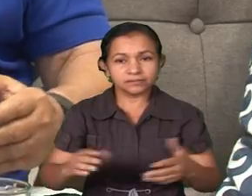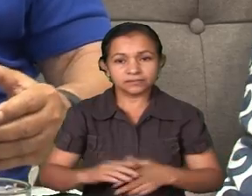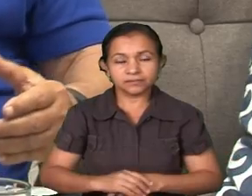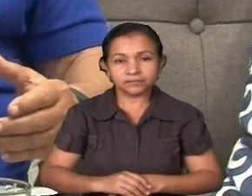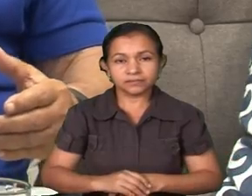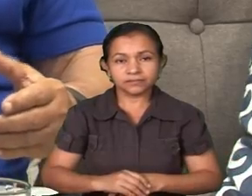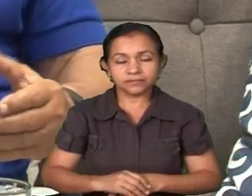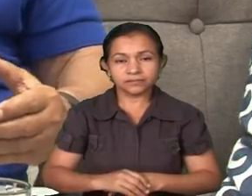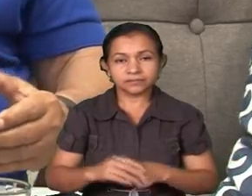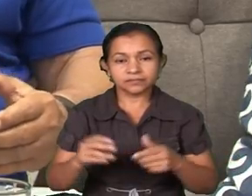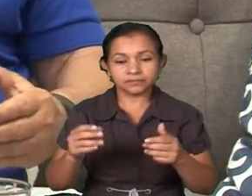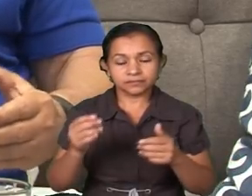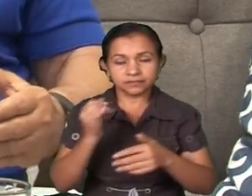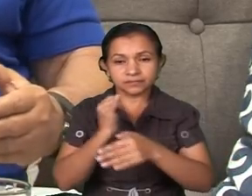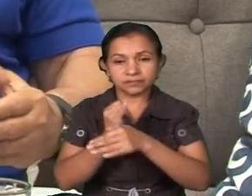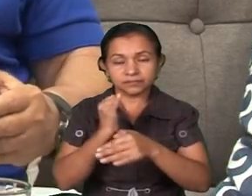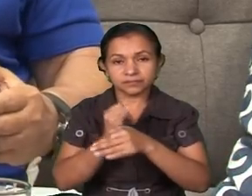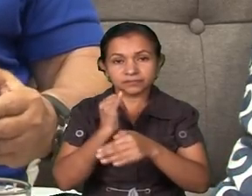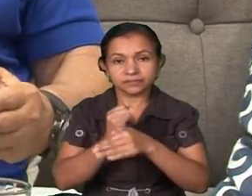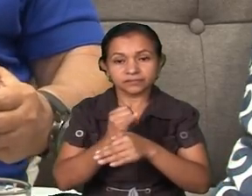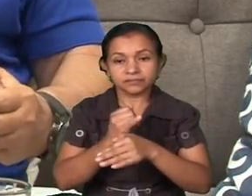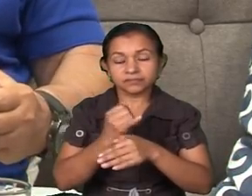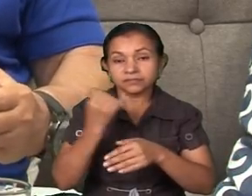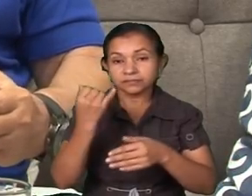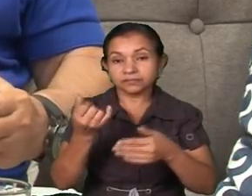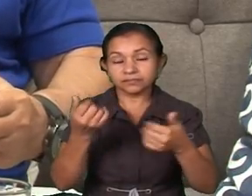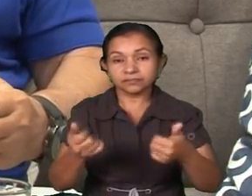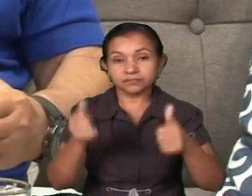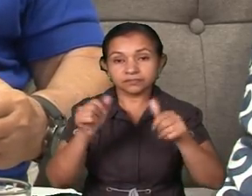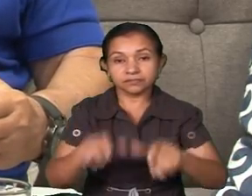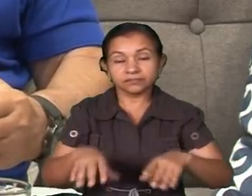Solo porque la iglesia ha recapacitado